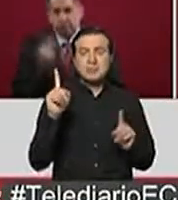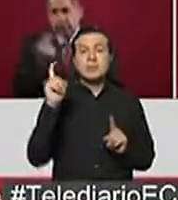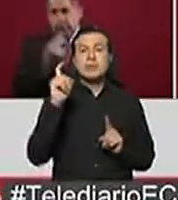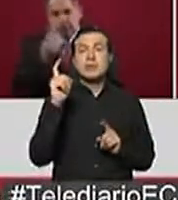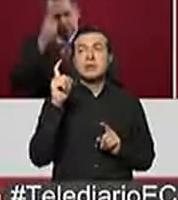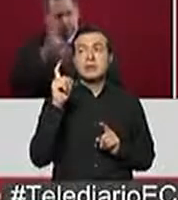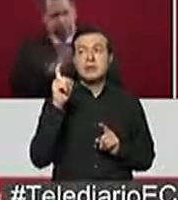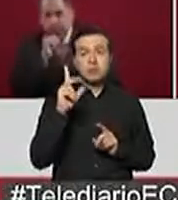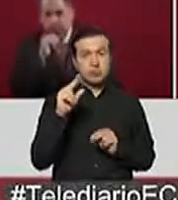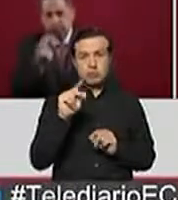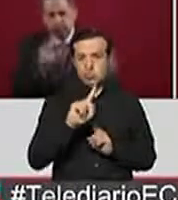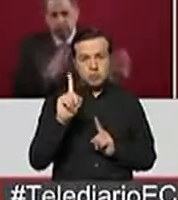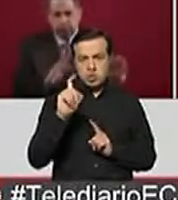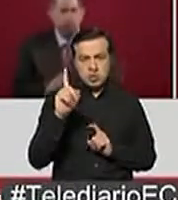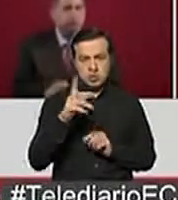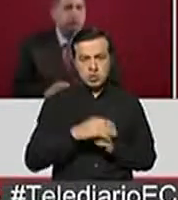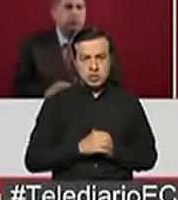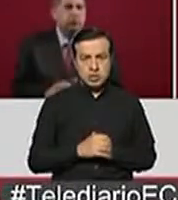necesitamos